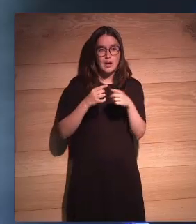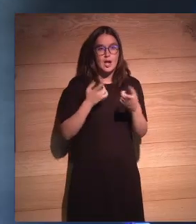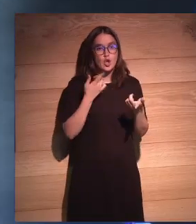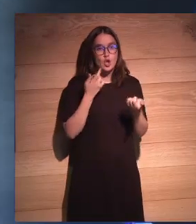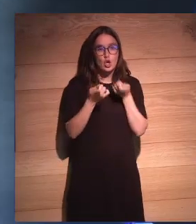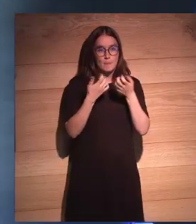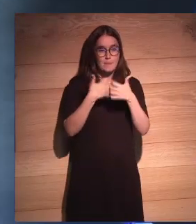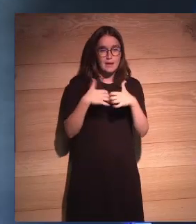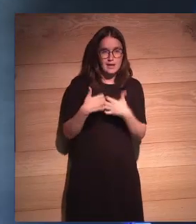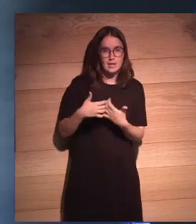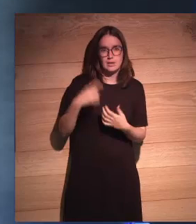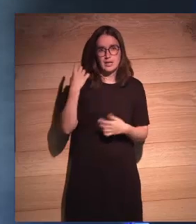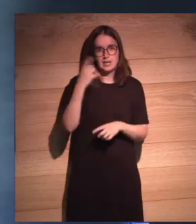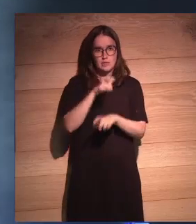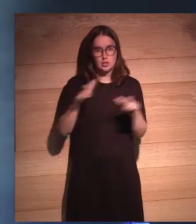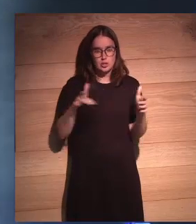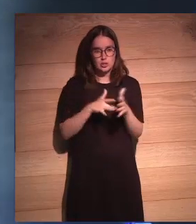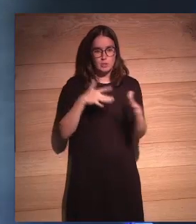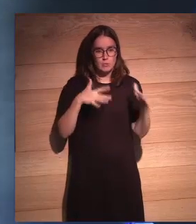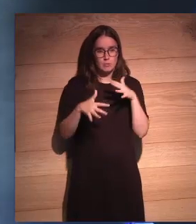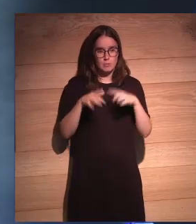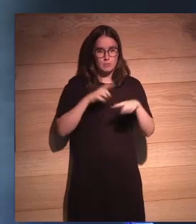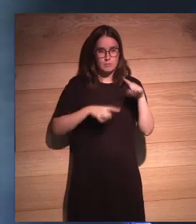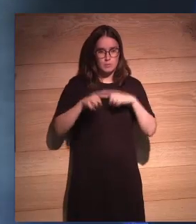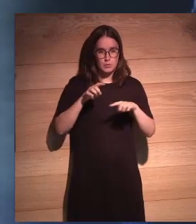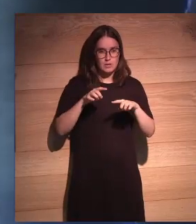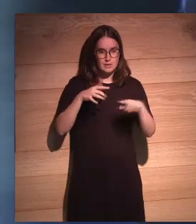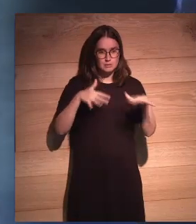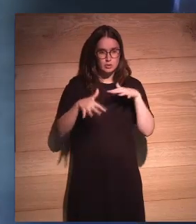aparatos, para que la gente tiene problemas motóricos.